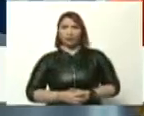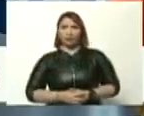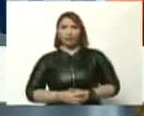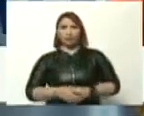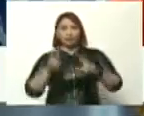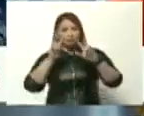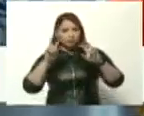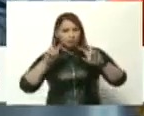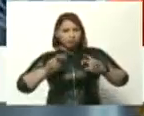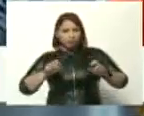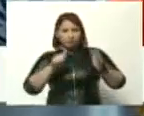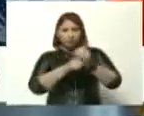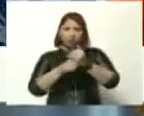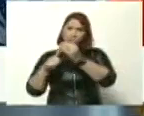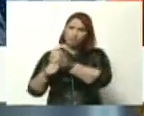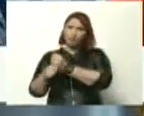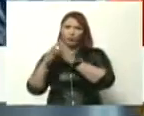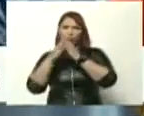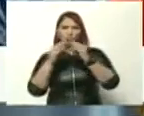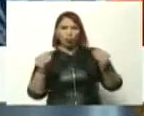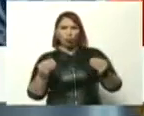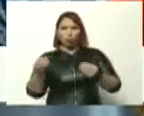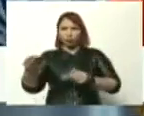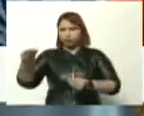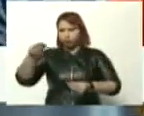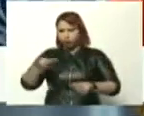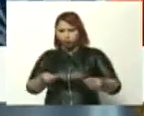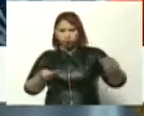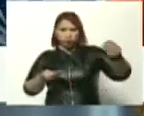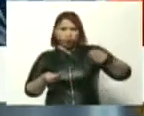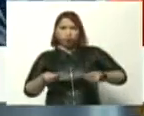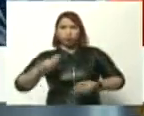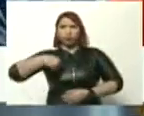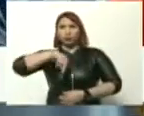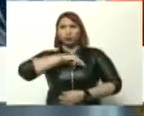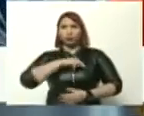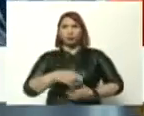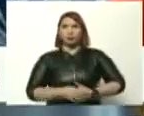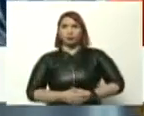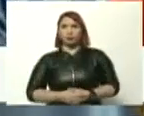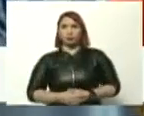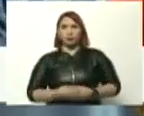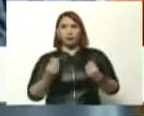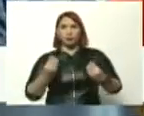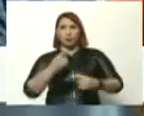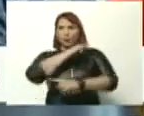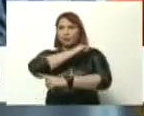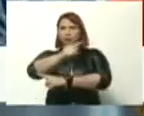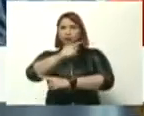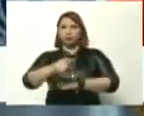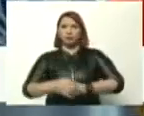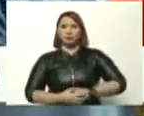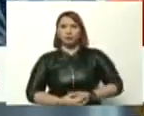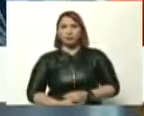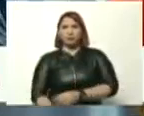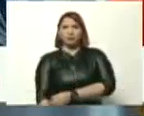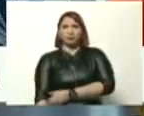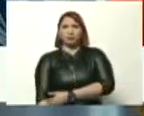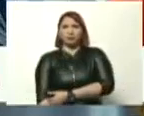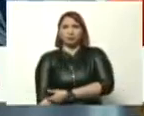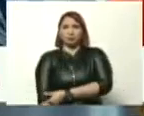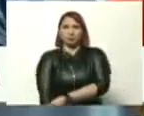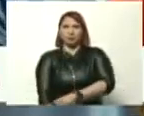cotejando, ¿verdad?, todo lo que nos va llegando a nosotros como denuncias, la